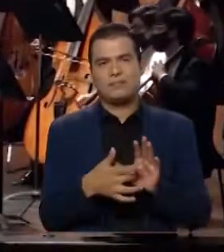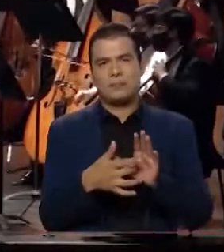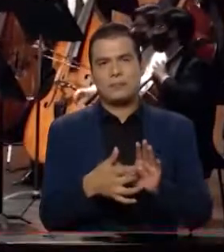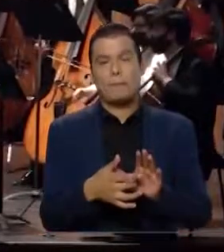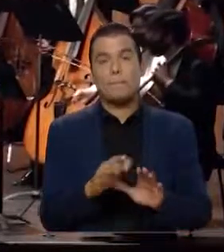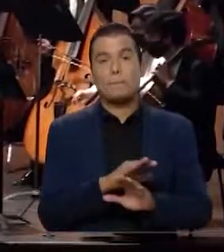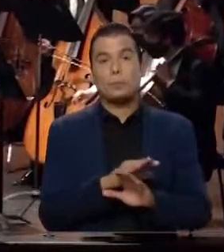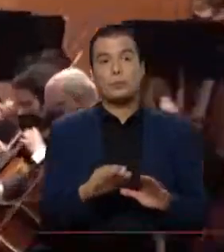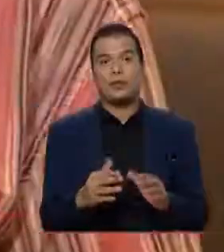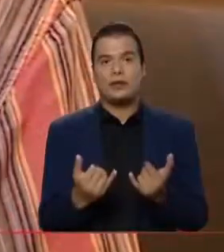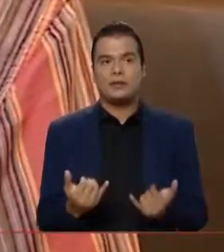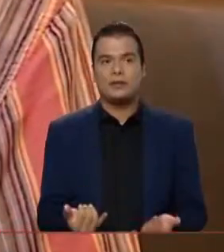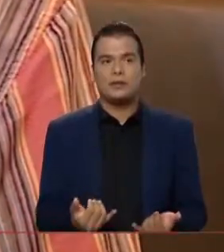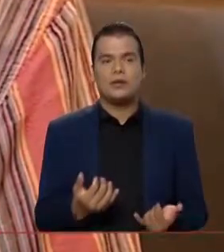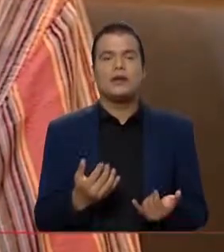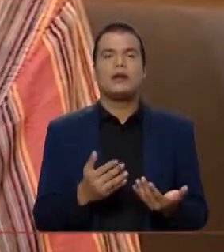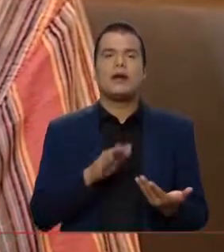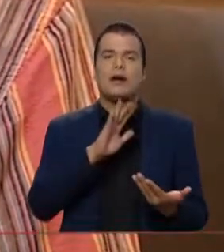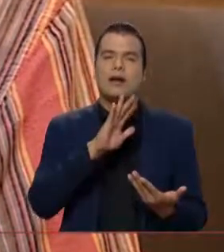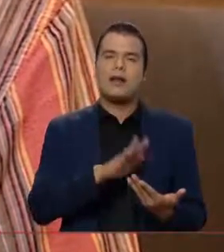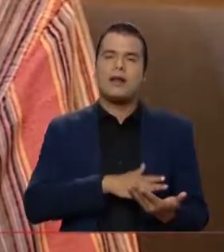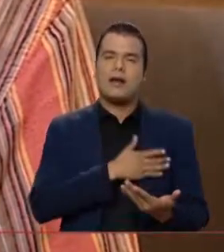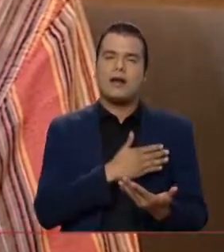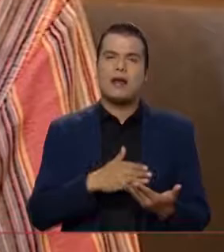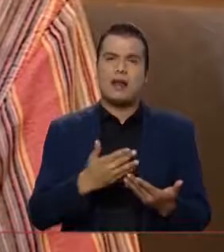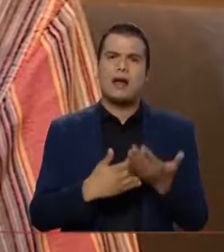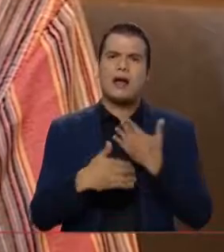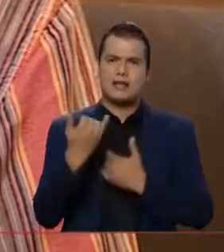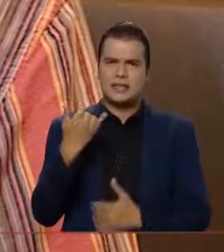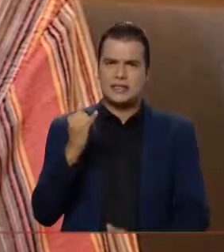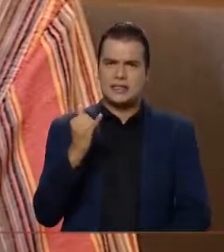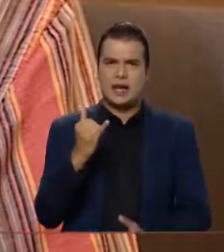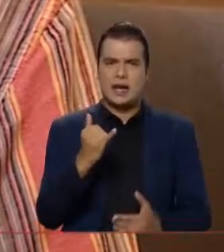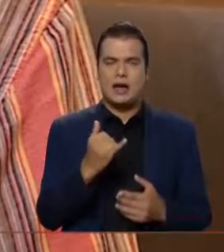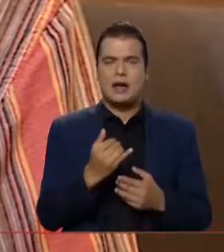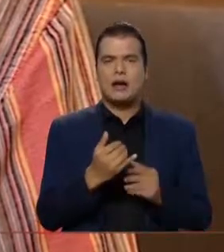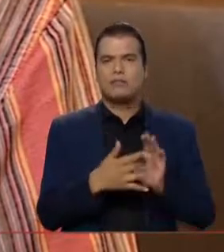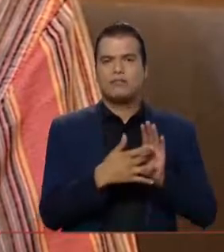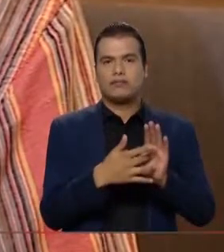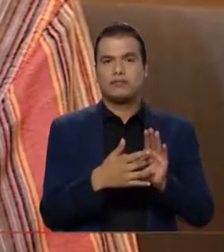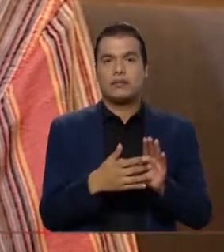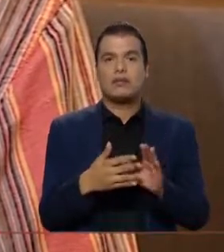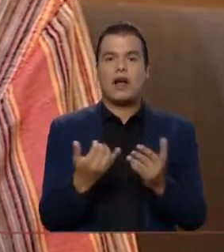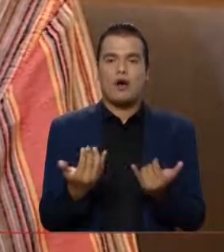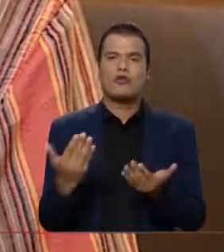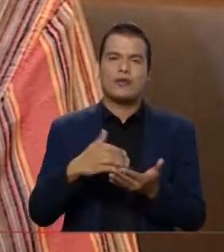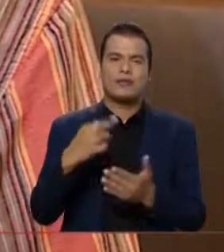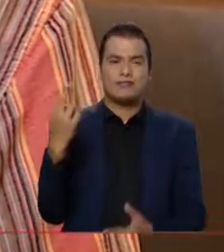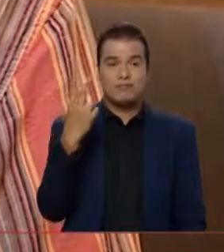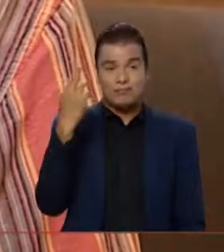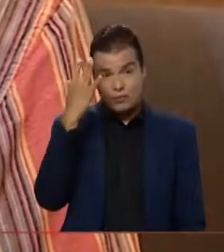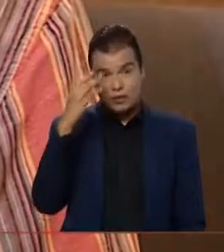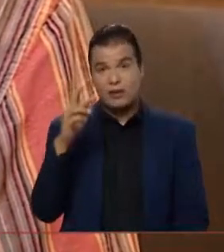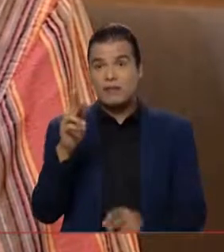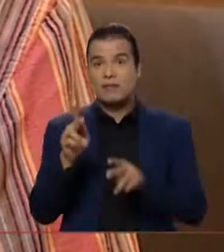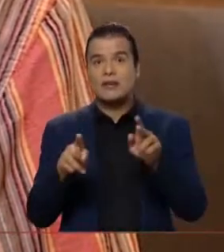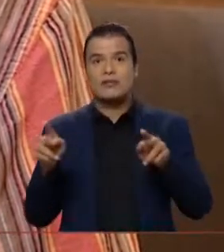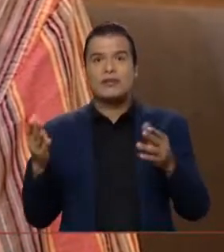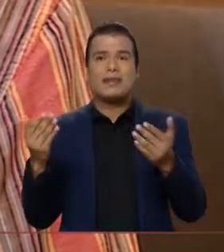y por eso lo vamos a repetir, porque hemos recibido da parte del público